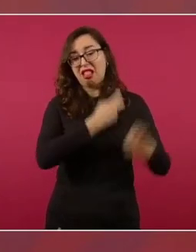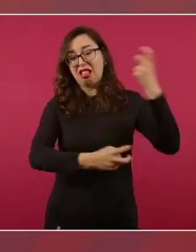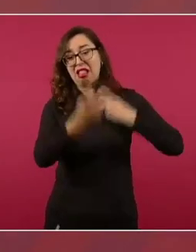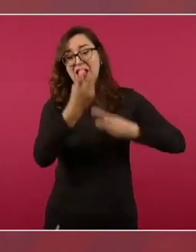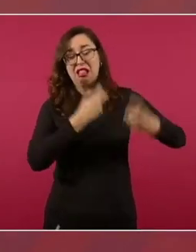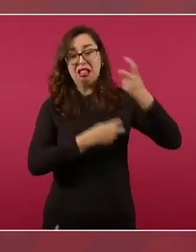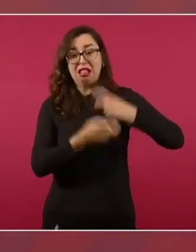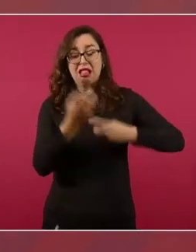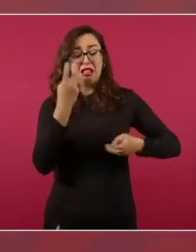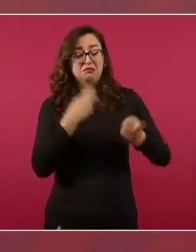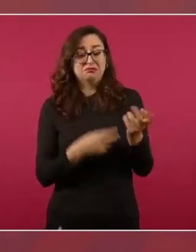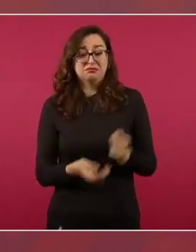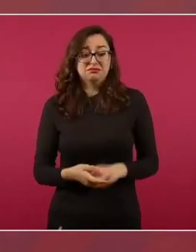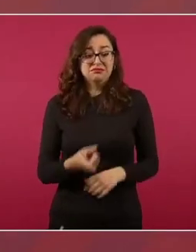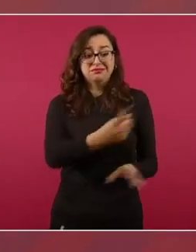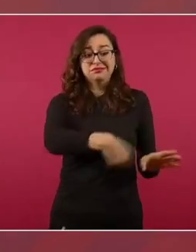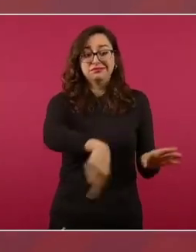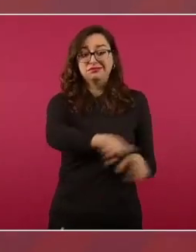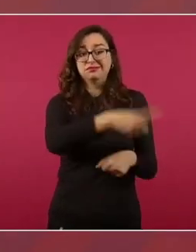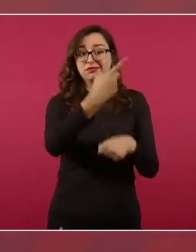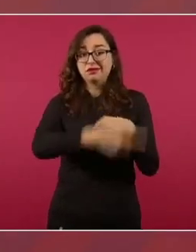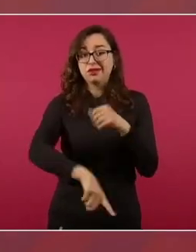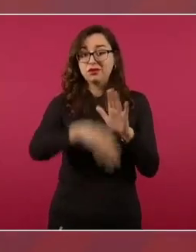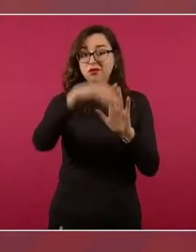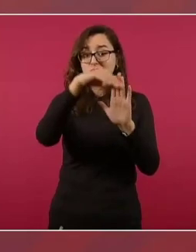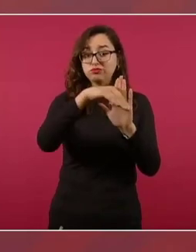Yo lo veo